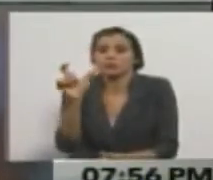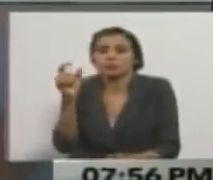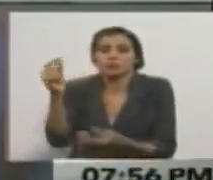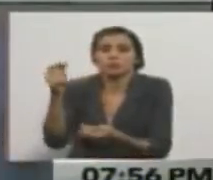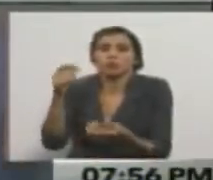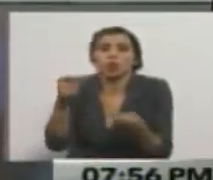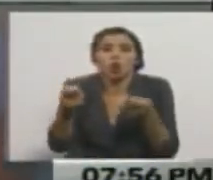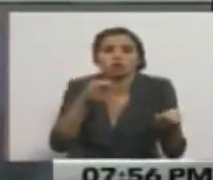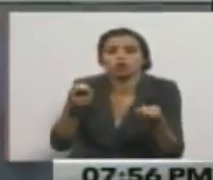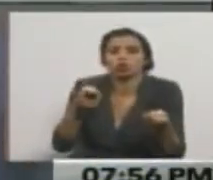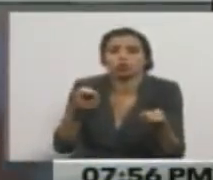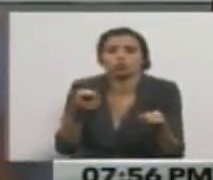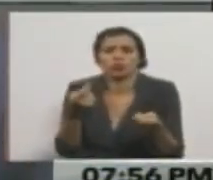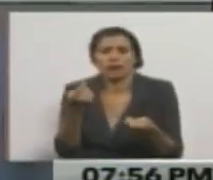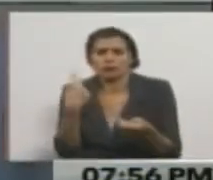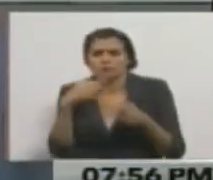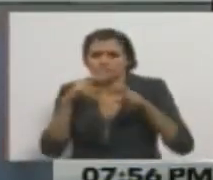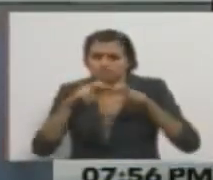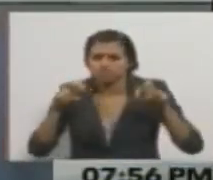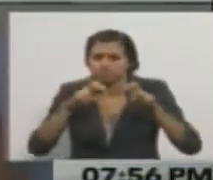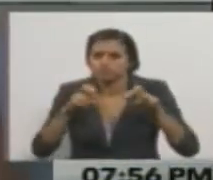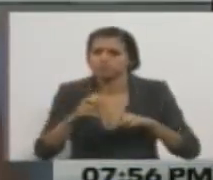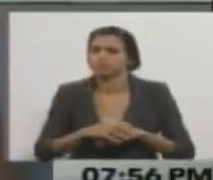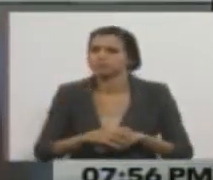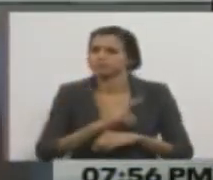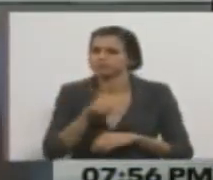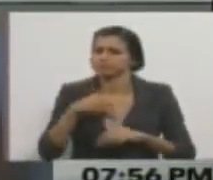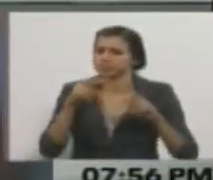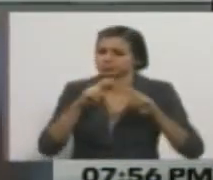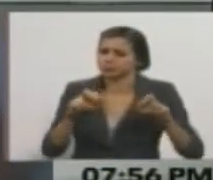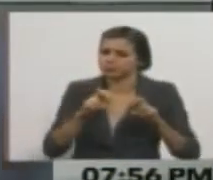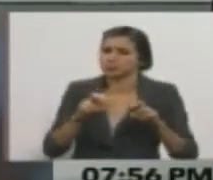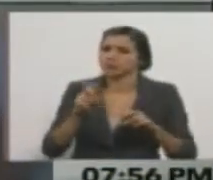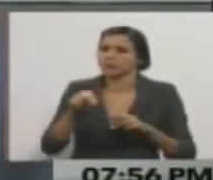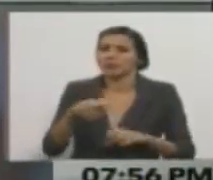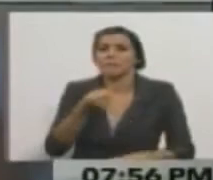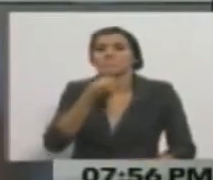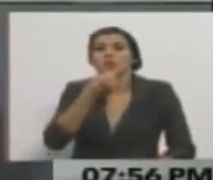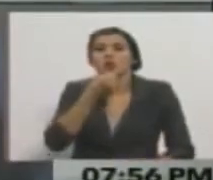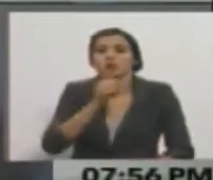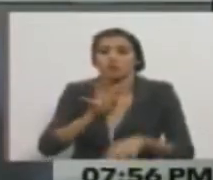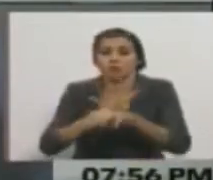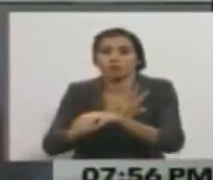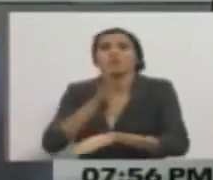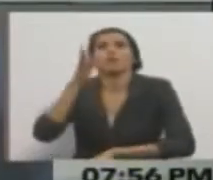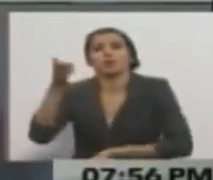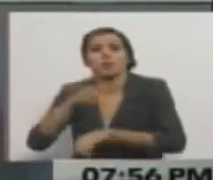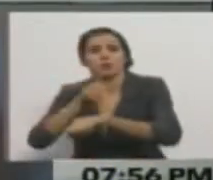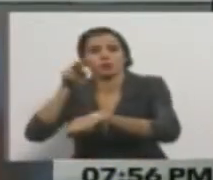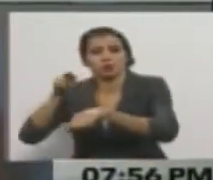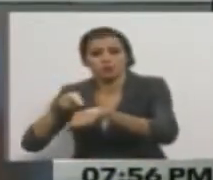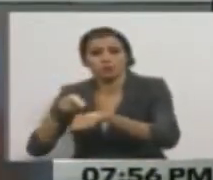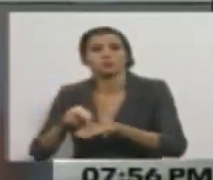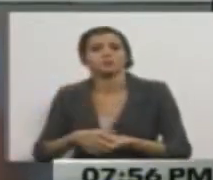Nosotros estuvimos escudriñando e incluso, los micrófonos de la Iguana se fueron a Puerto Rico,